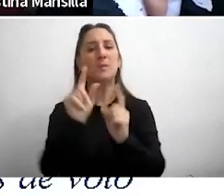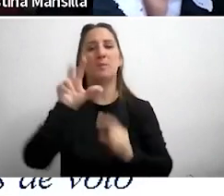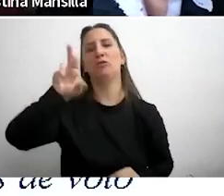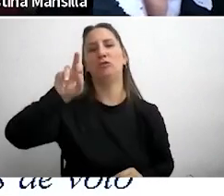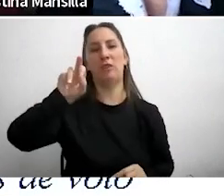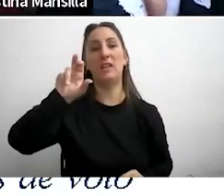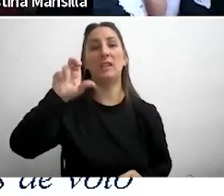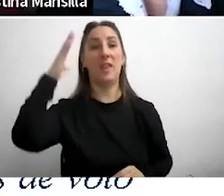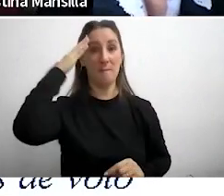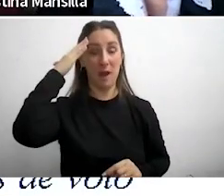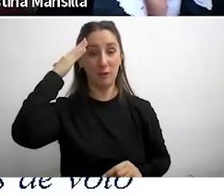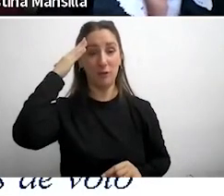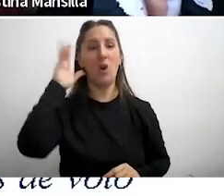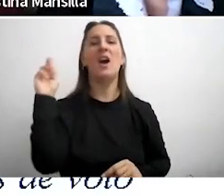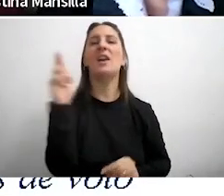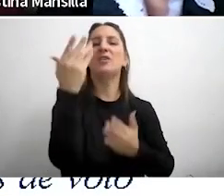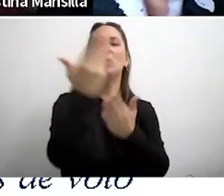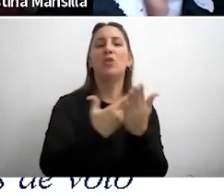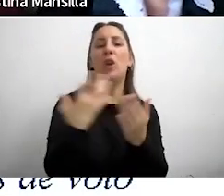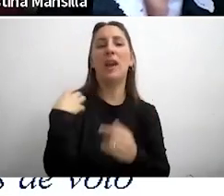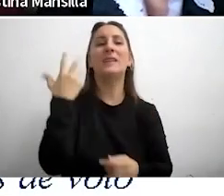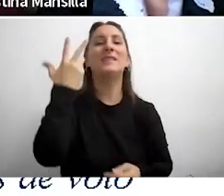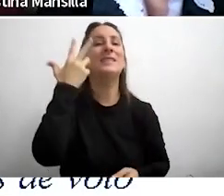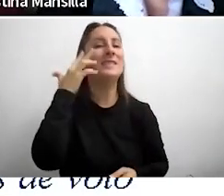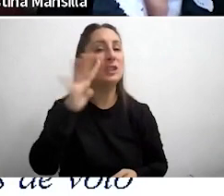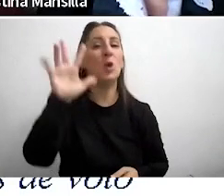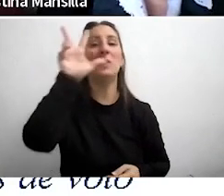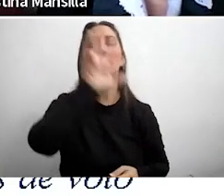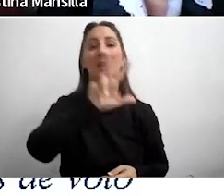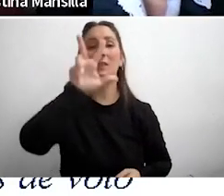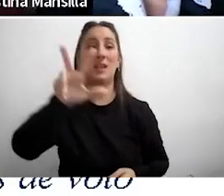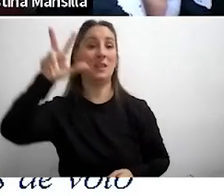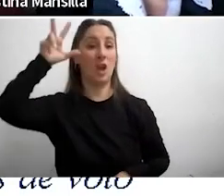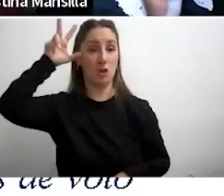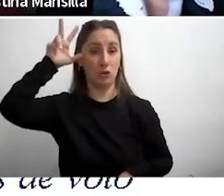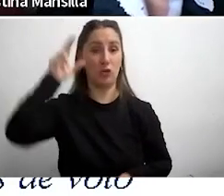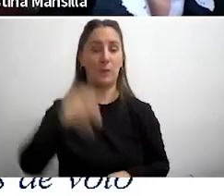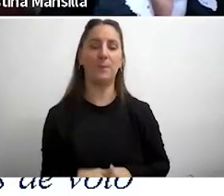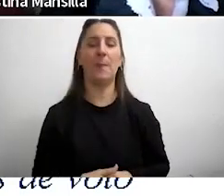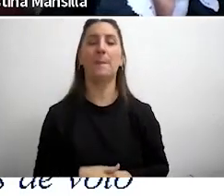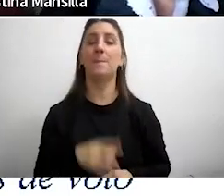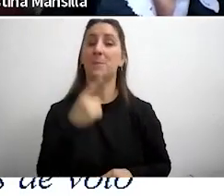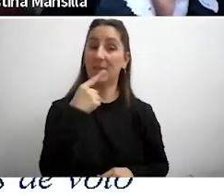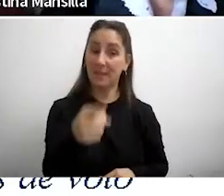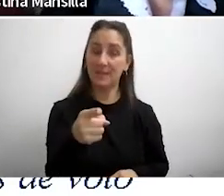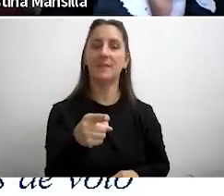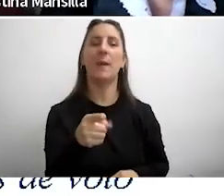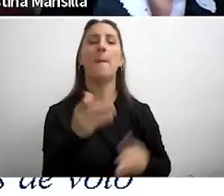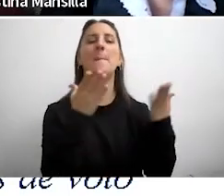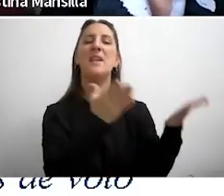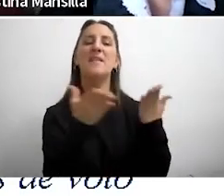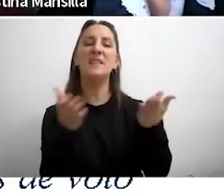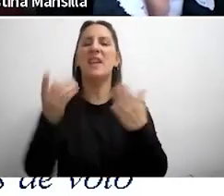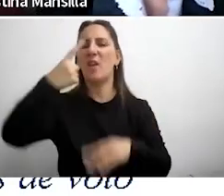de marzo, la Resolución General 5338, que nos dice que el beneficiario